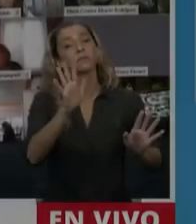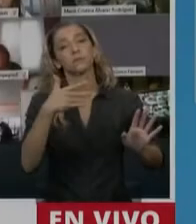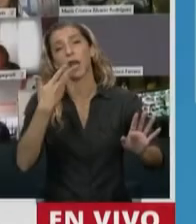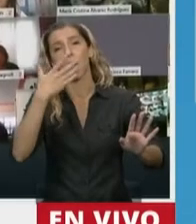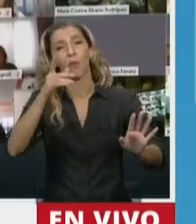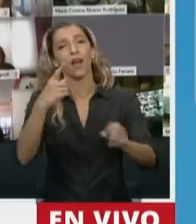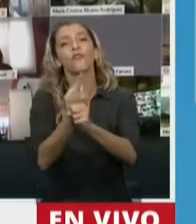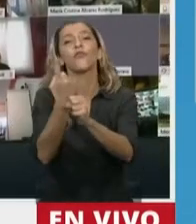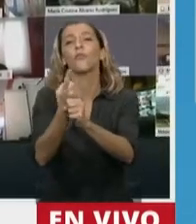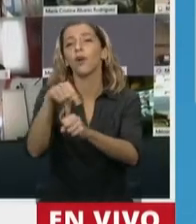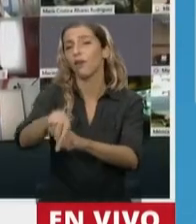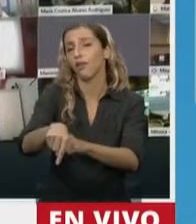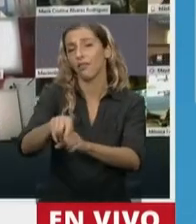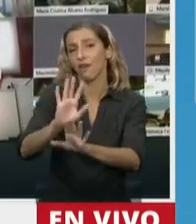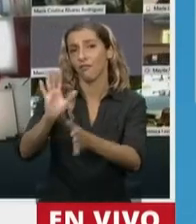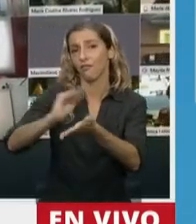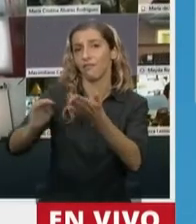Tiene la palabra la diputada Brauer.